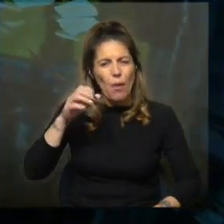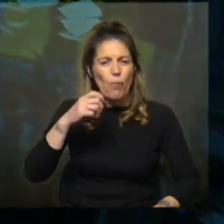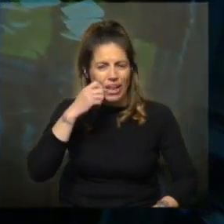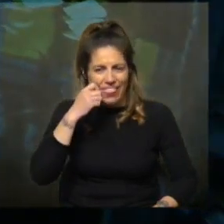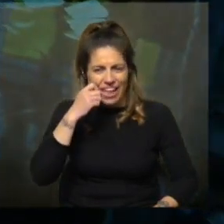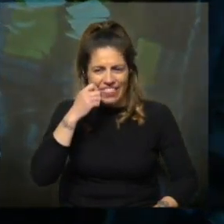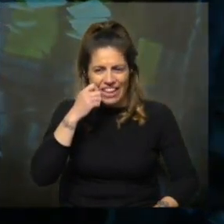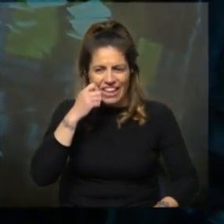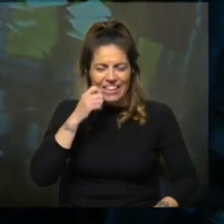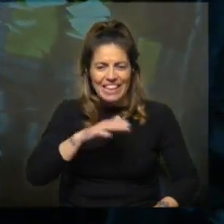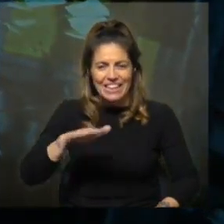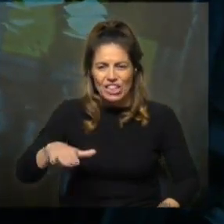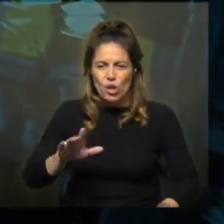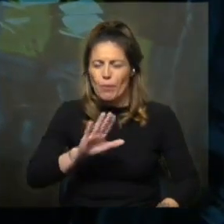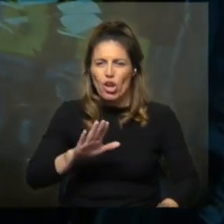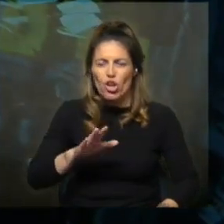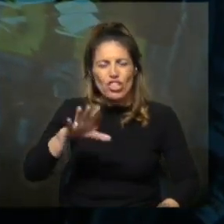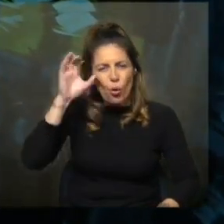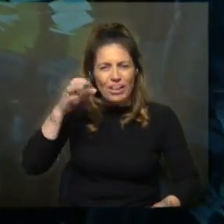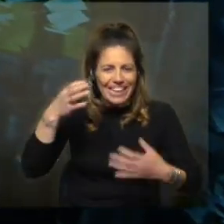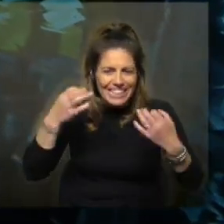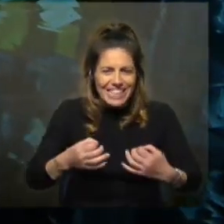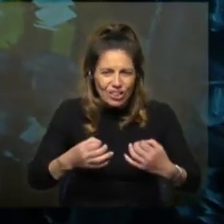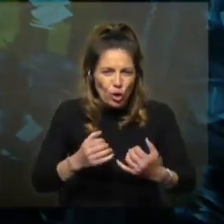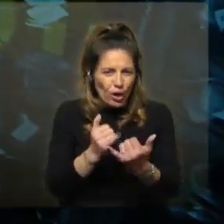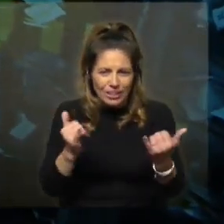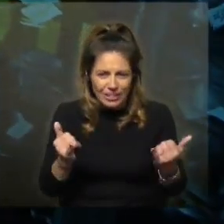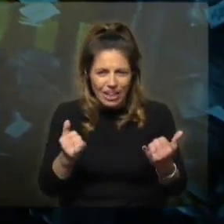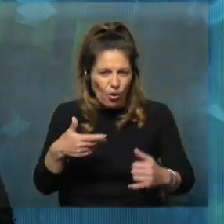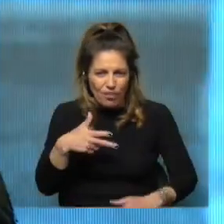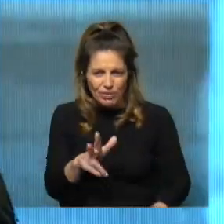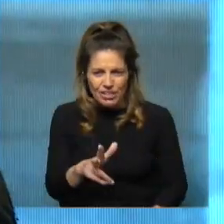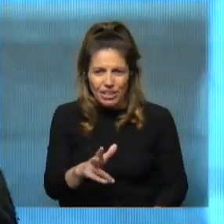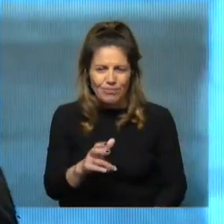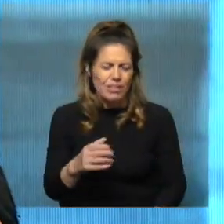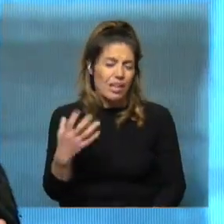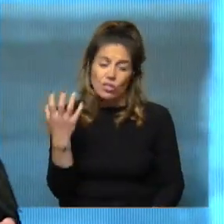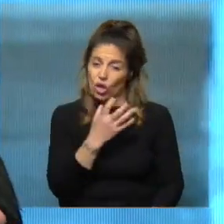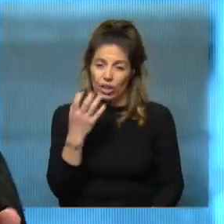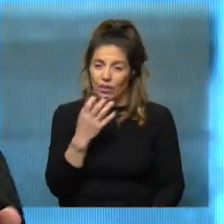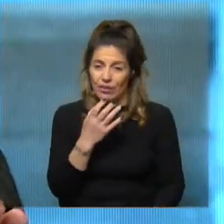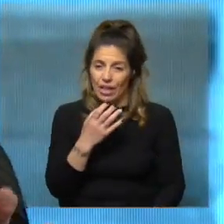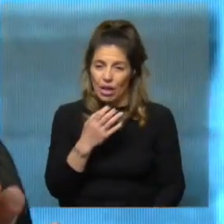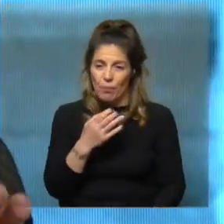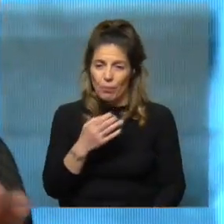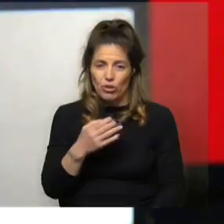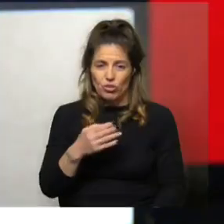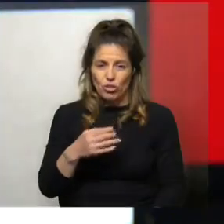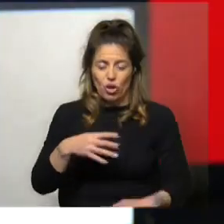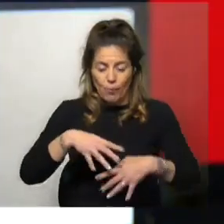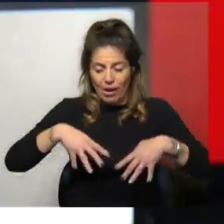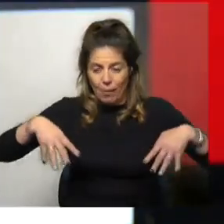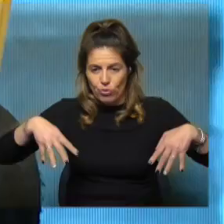Exacto el momento de decir d que vinieron y me dijeron No no no es tremendo porque nos hicieron formar a todas las madres cuando nosotros se los teníamos a